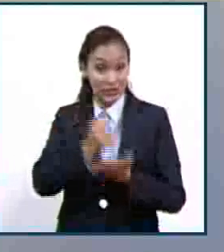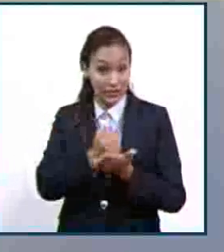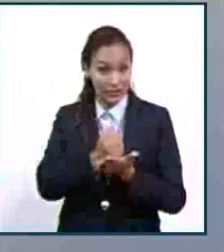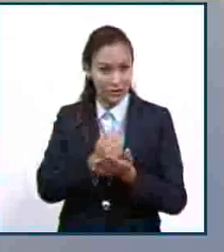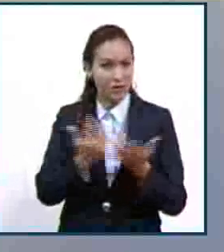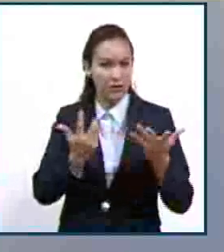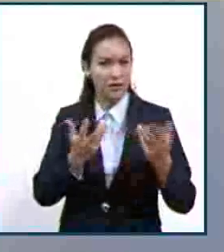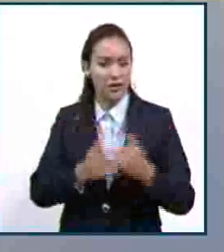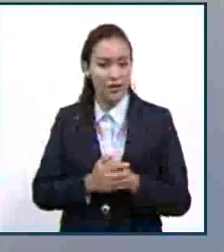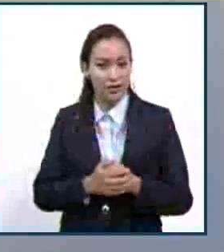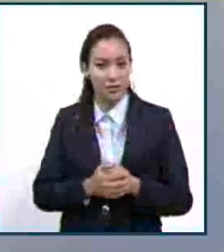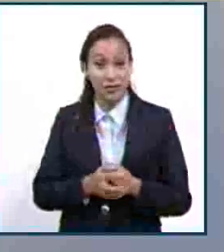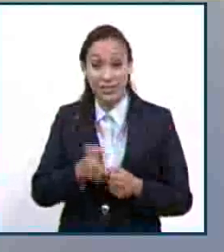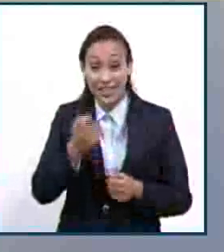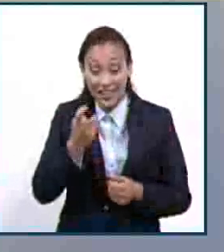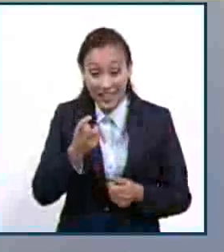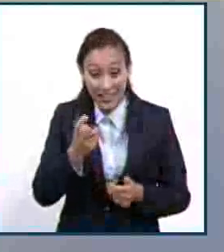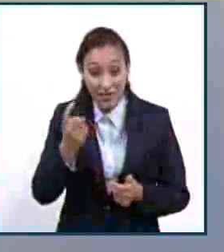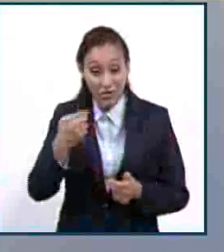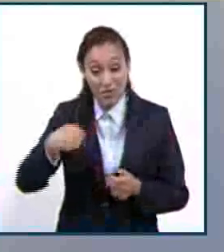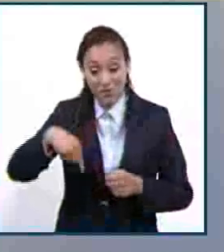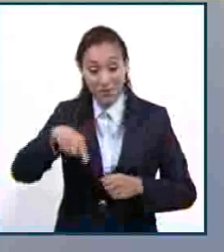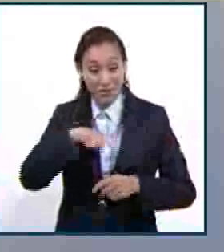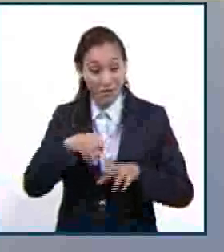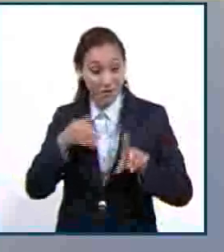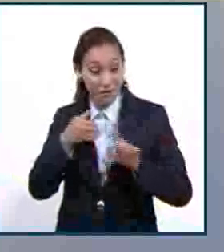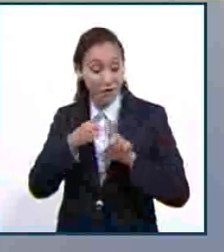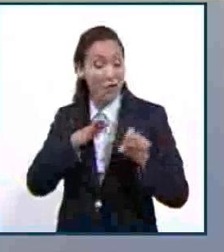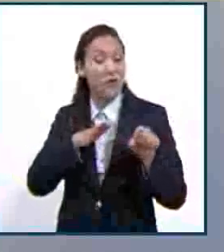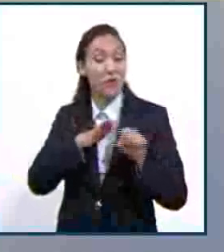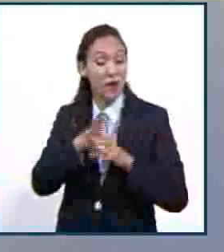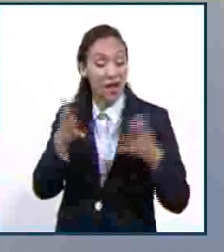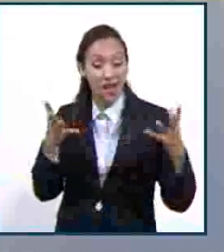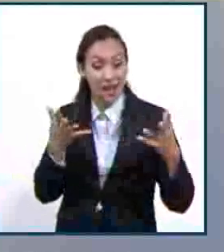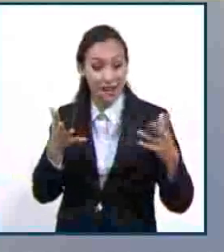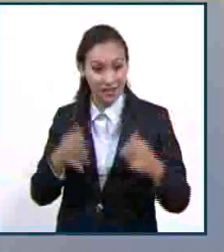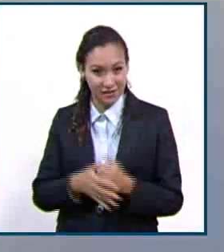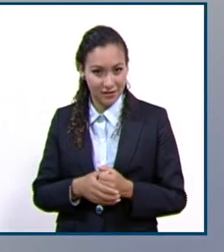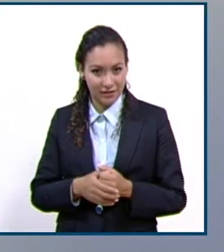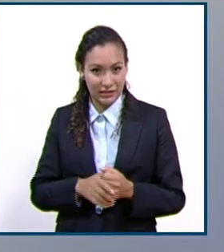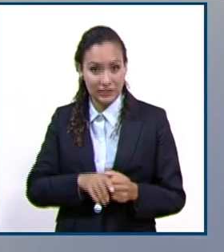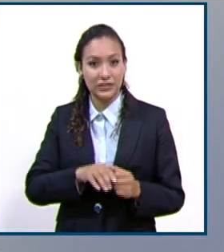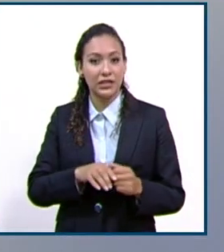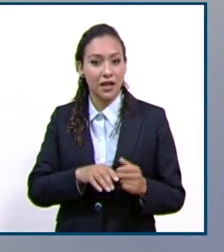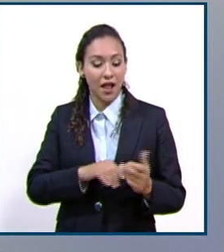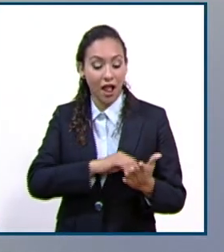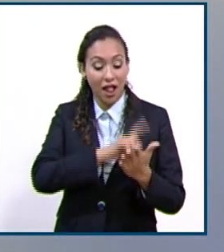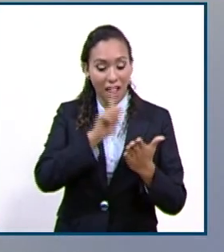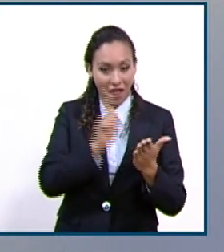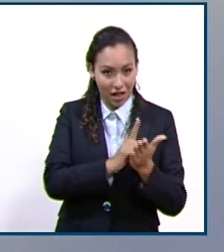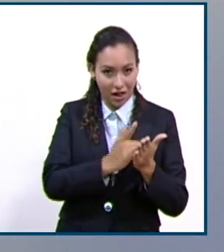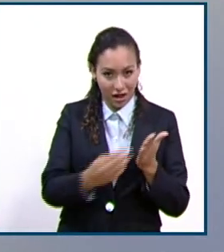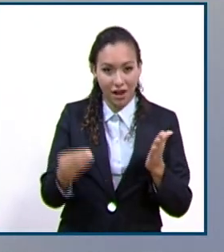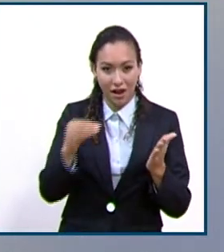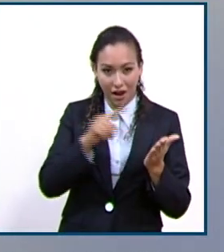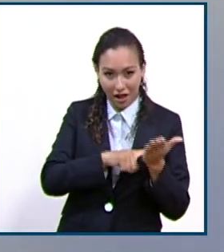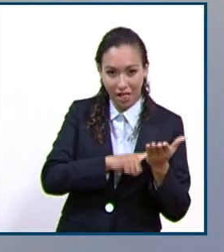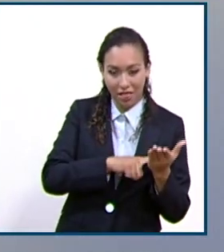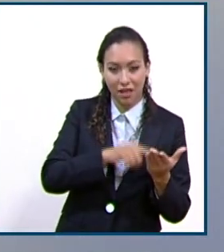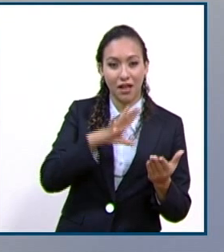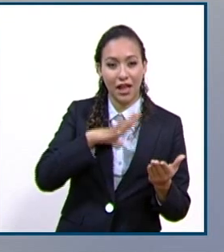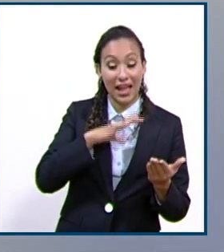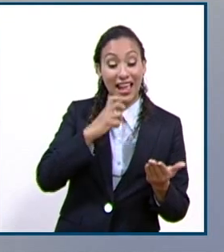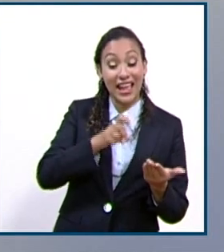esta letra tan fría que tiene la ley se convierta realmente